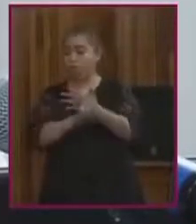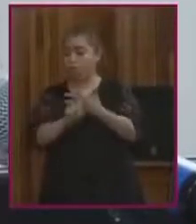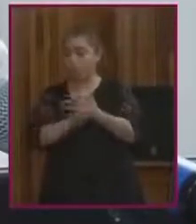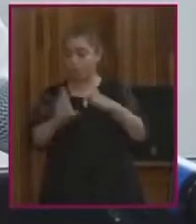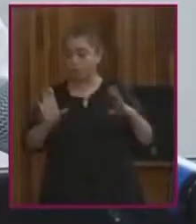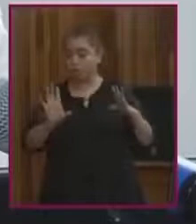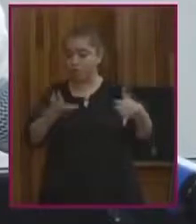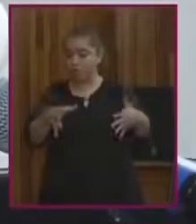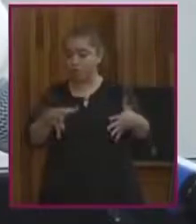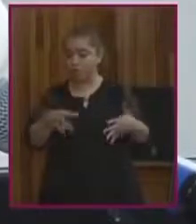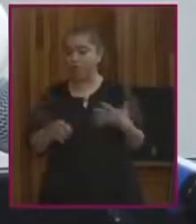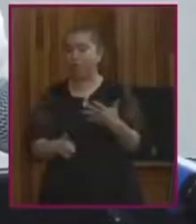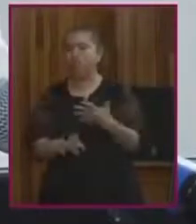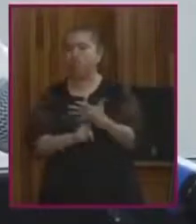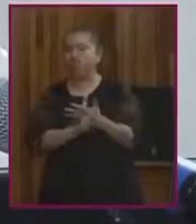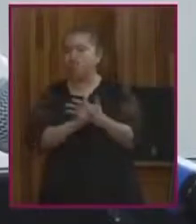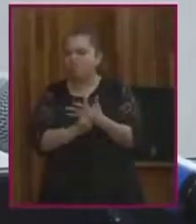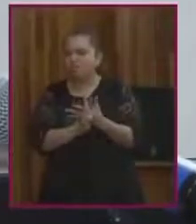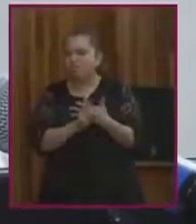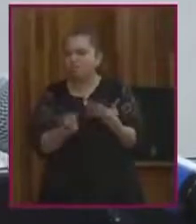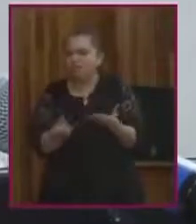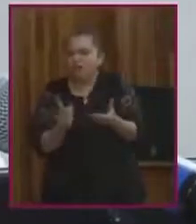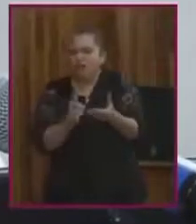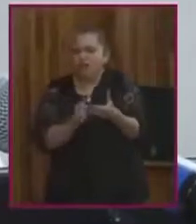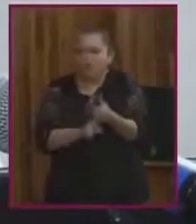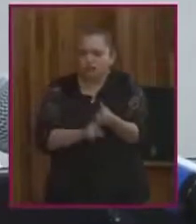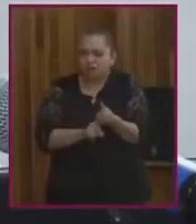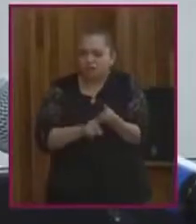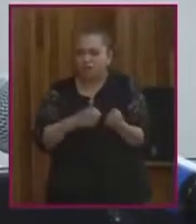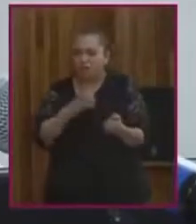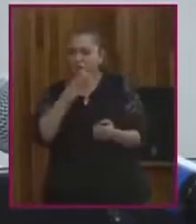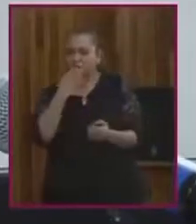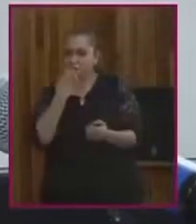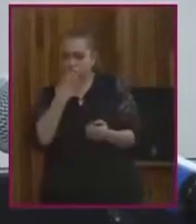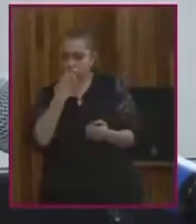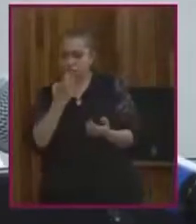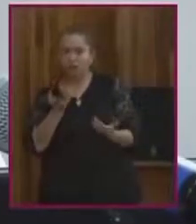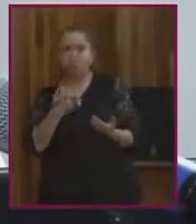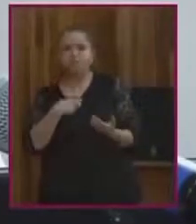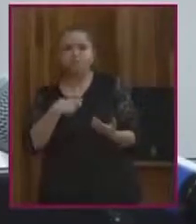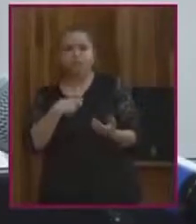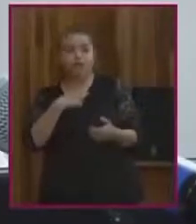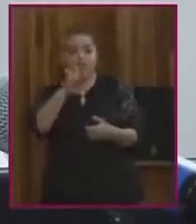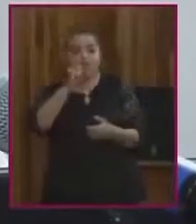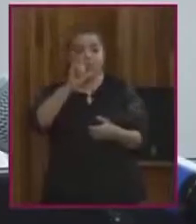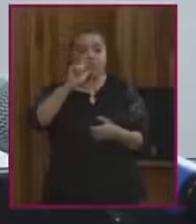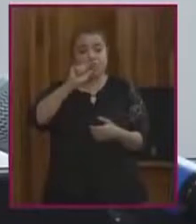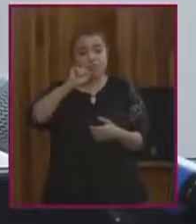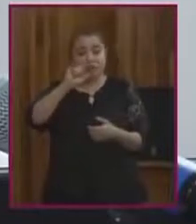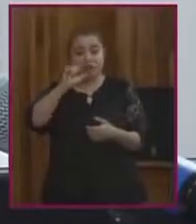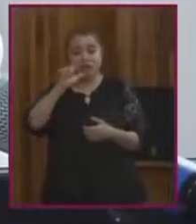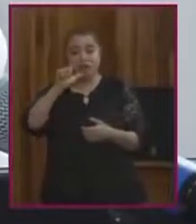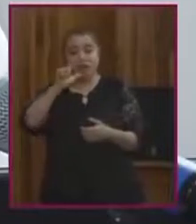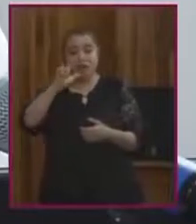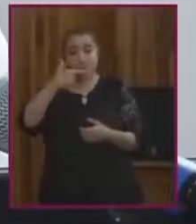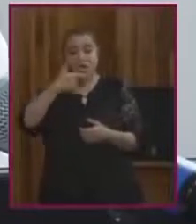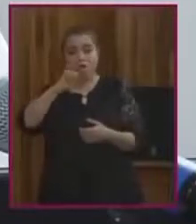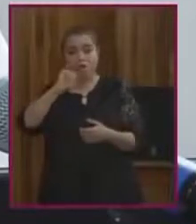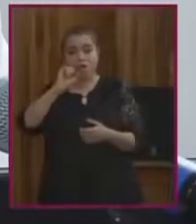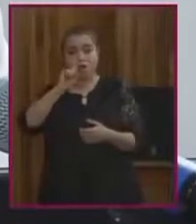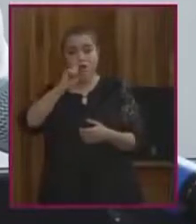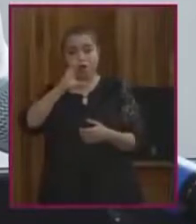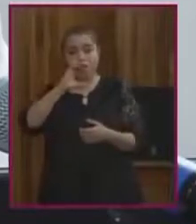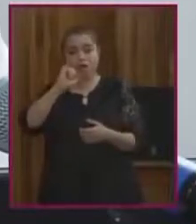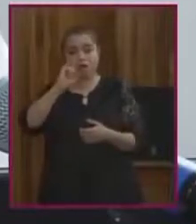que es la dificultad de integrarla a la escuela. En términos de la dialogicidad, me parece que como